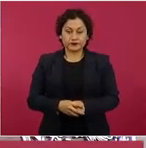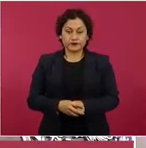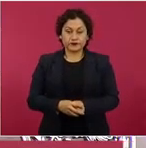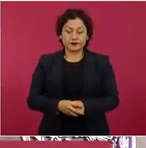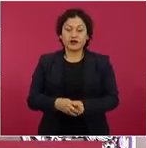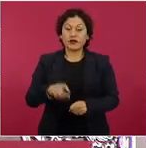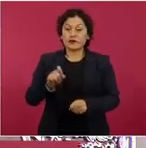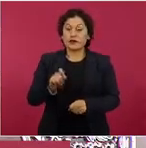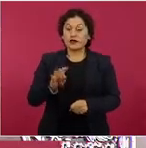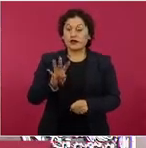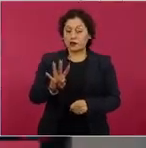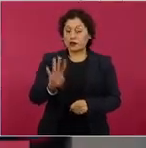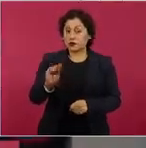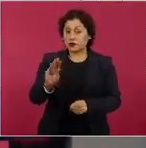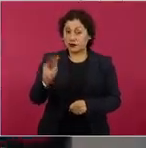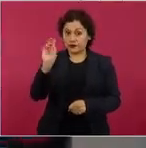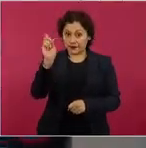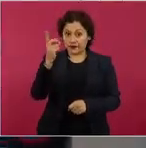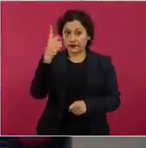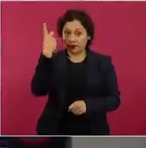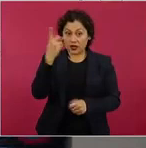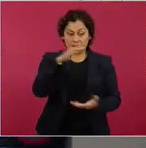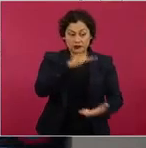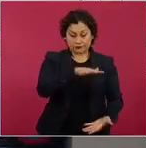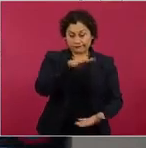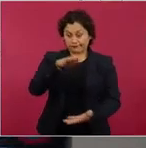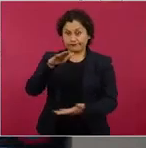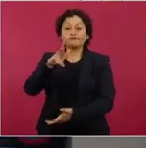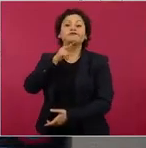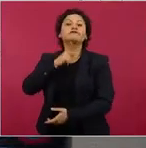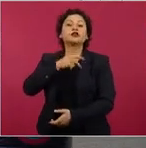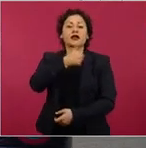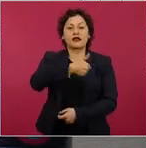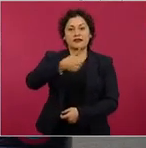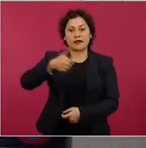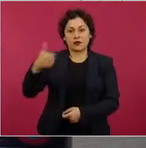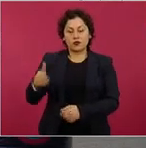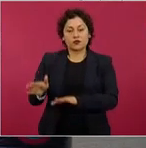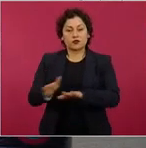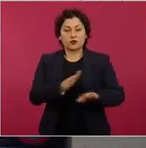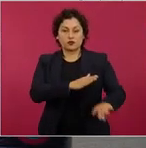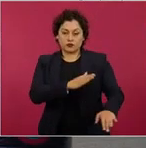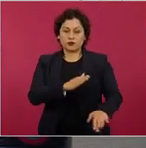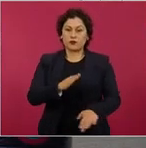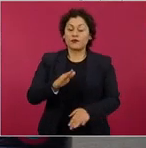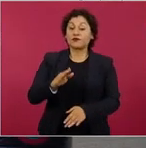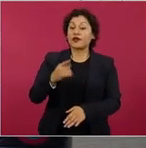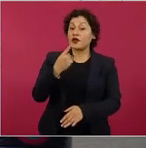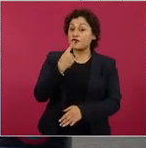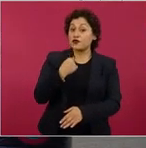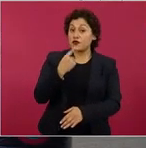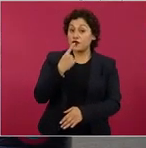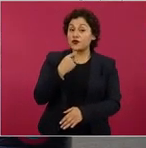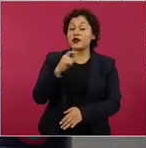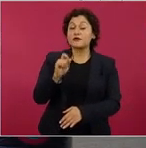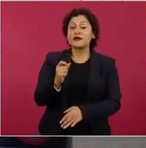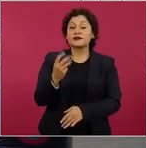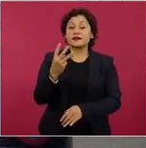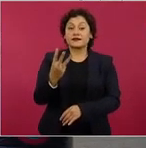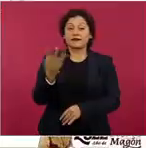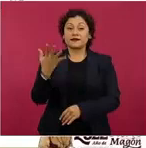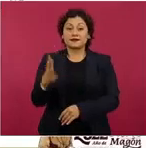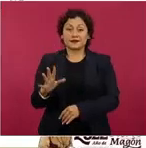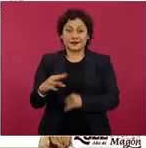24, $90.52 por barril. El promedio de la premium, 23 pesos con 10 centavos